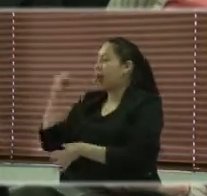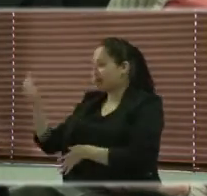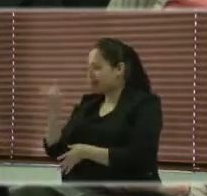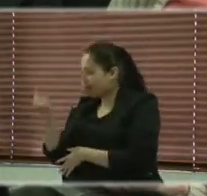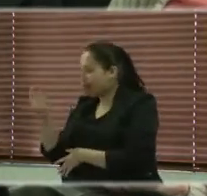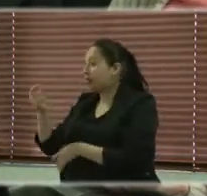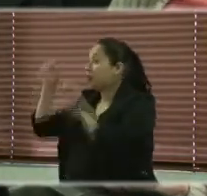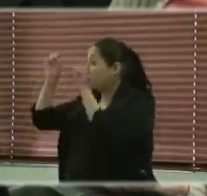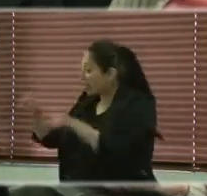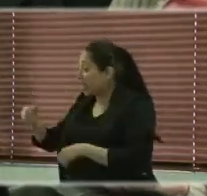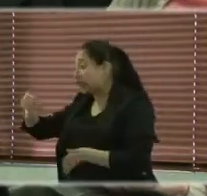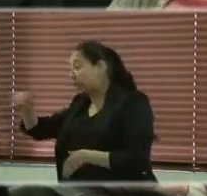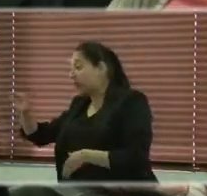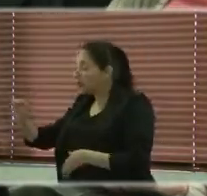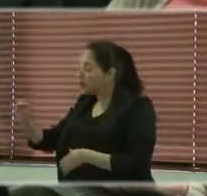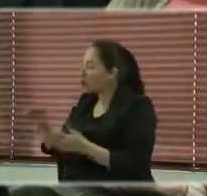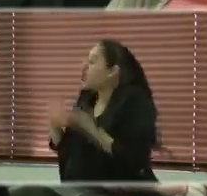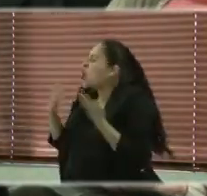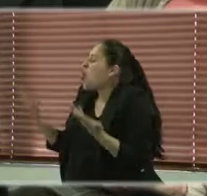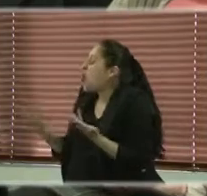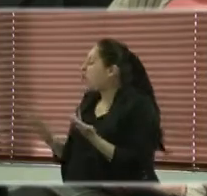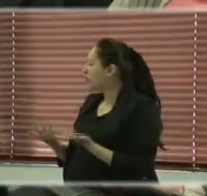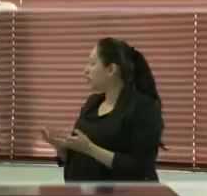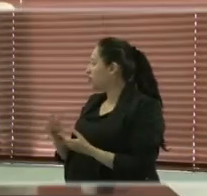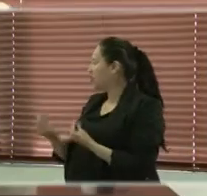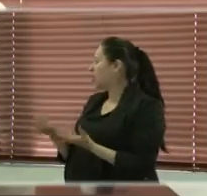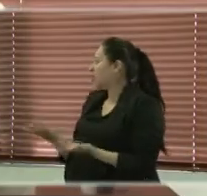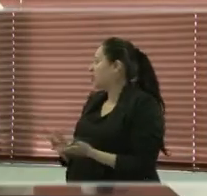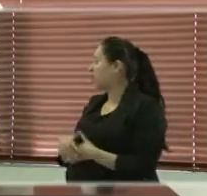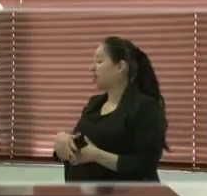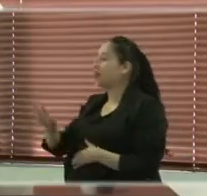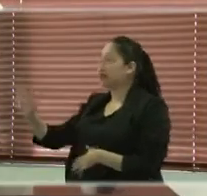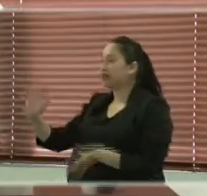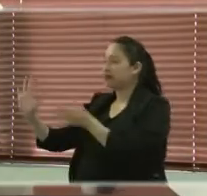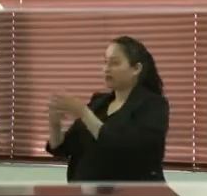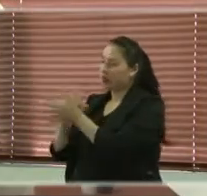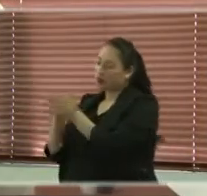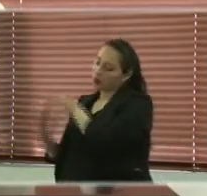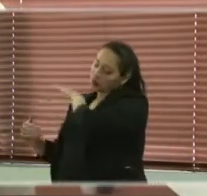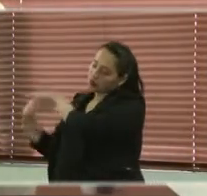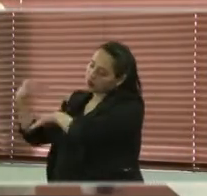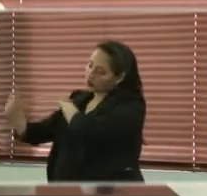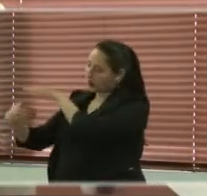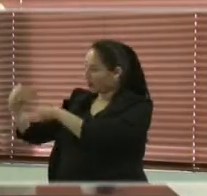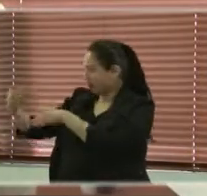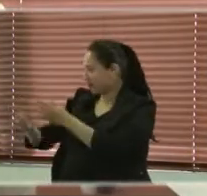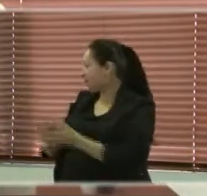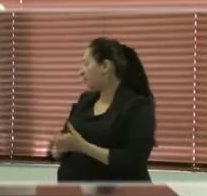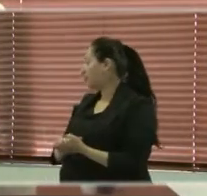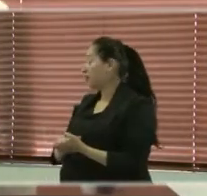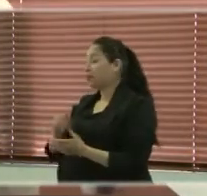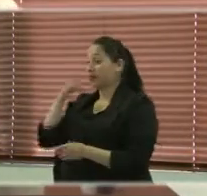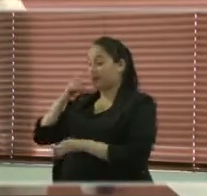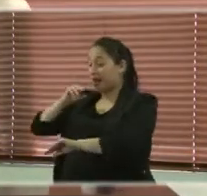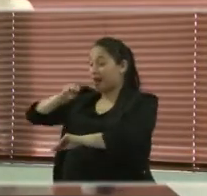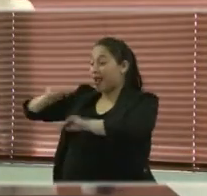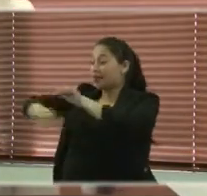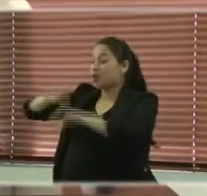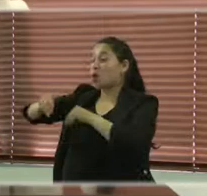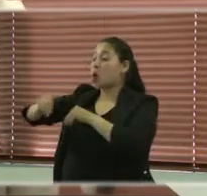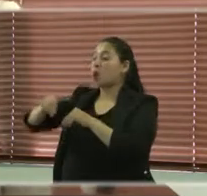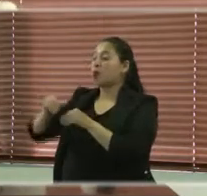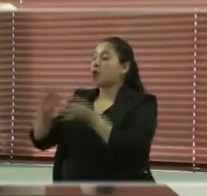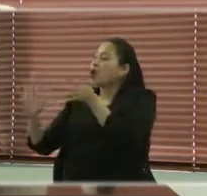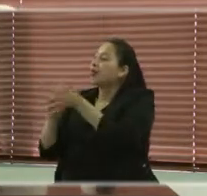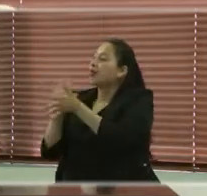sí cómo se hace Es una buena pregunta sí es todo un procedimiento la la elaboración de un comentario general